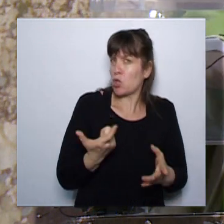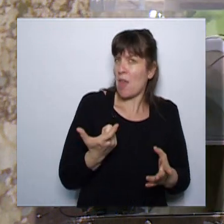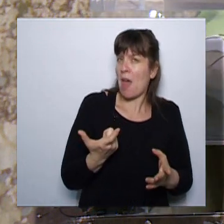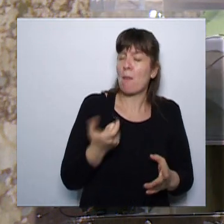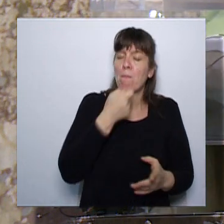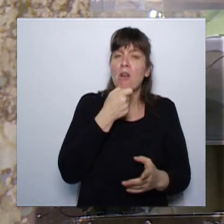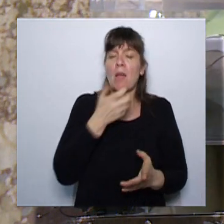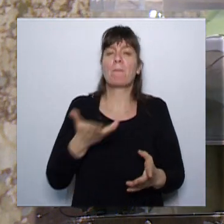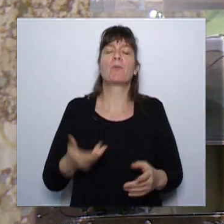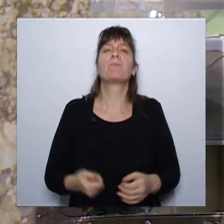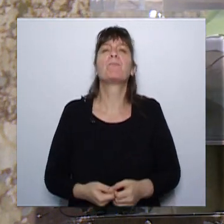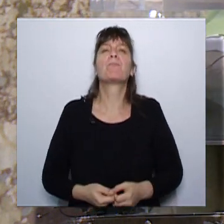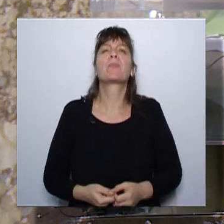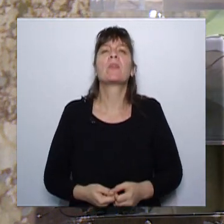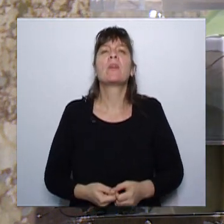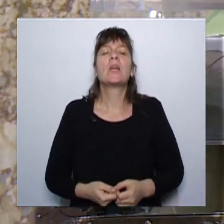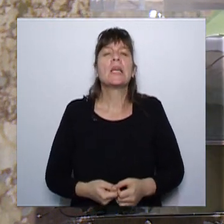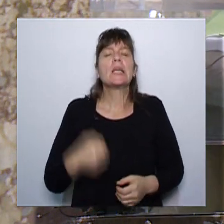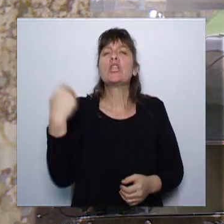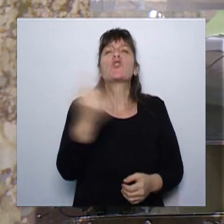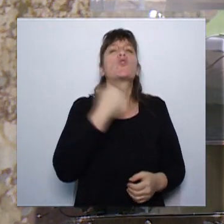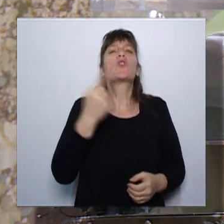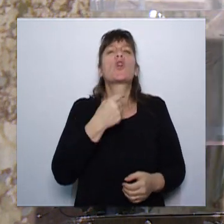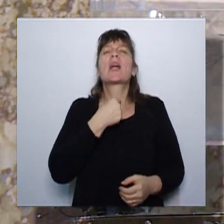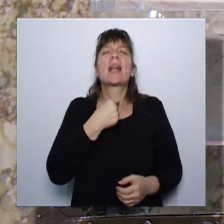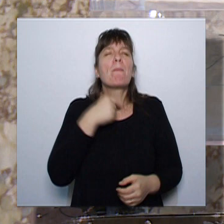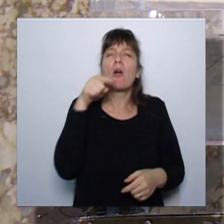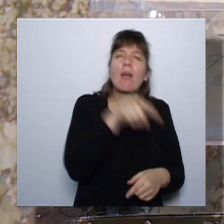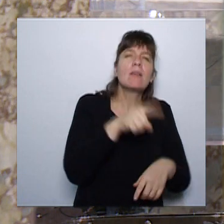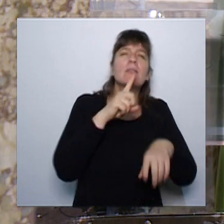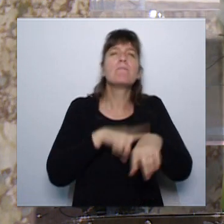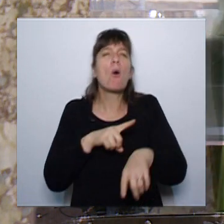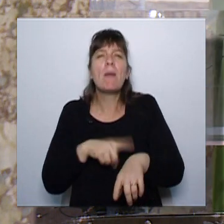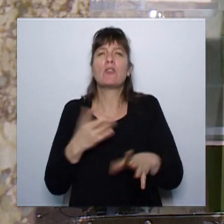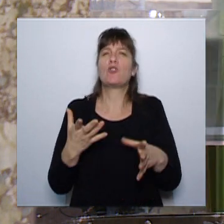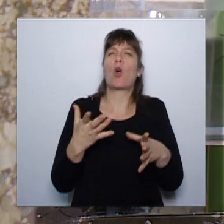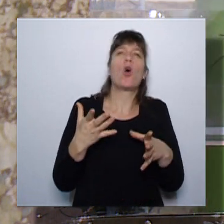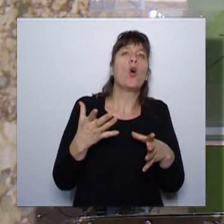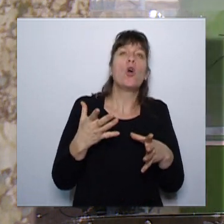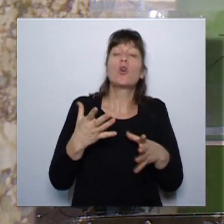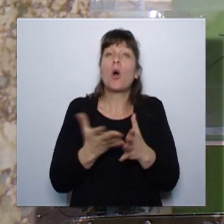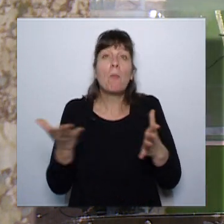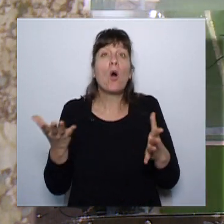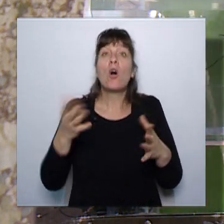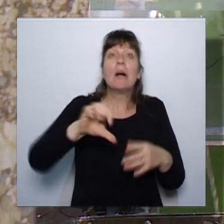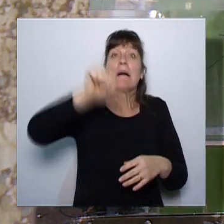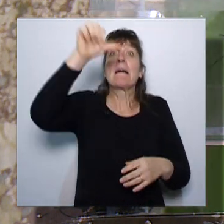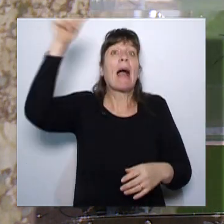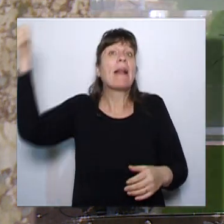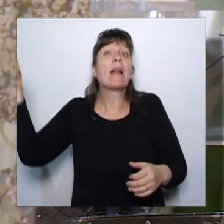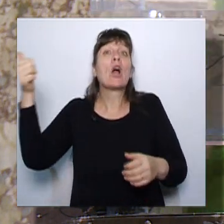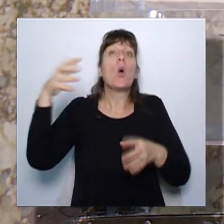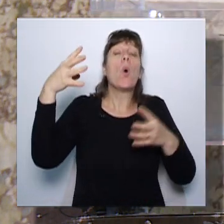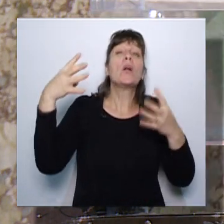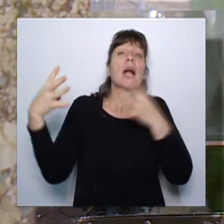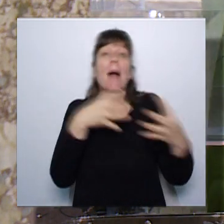hablando y nosotros queremos que esa situación como si fuera ganar un constante campeonato de